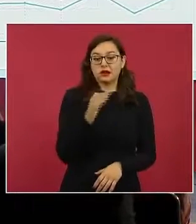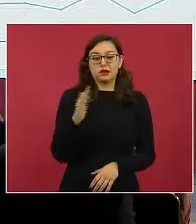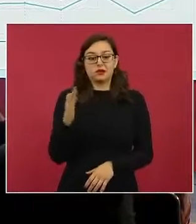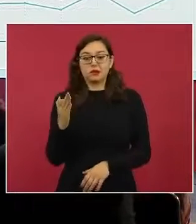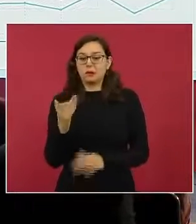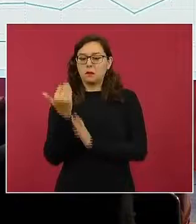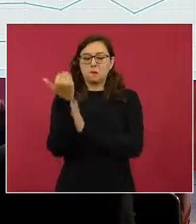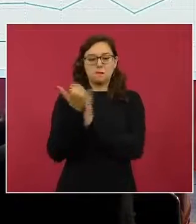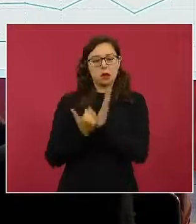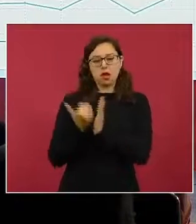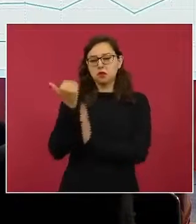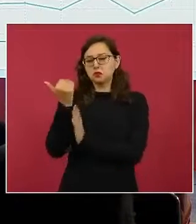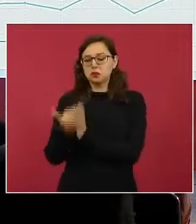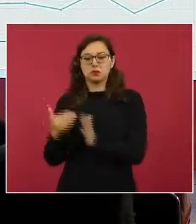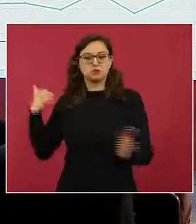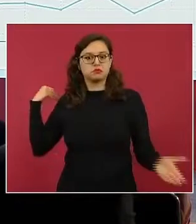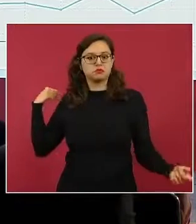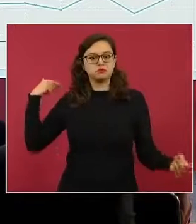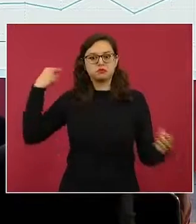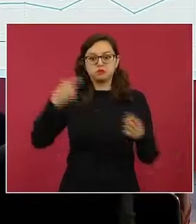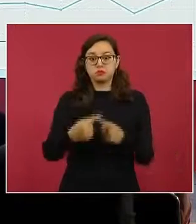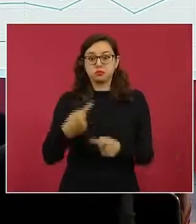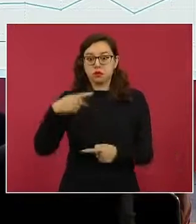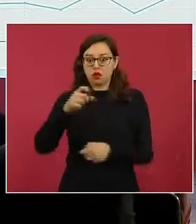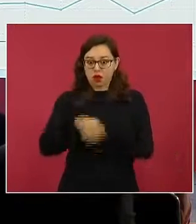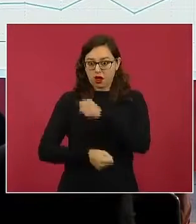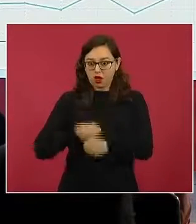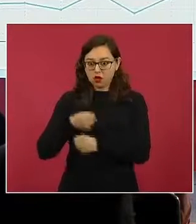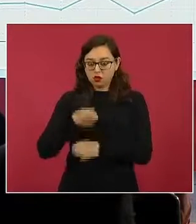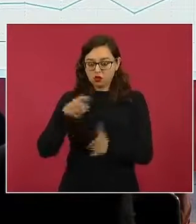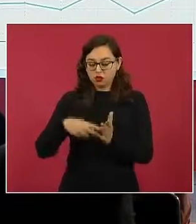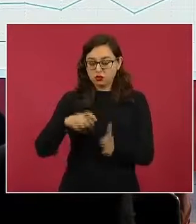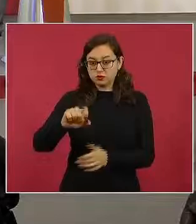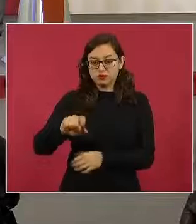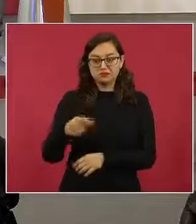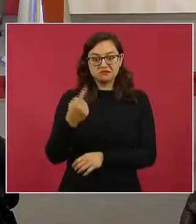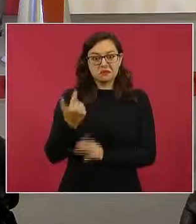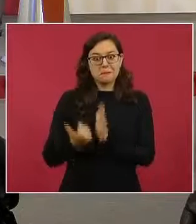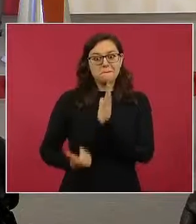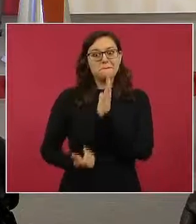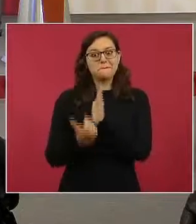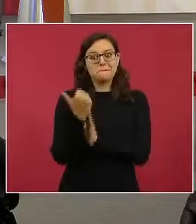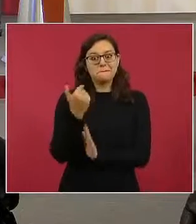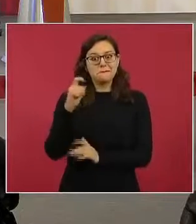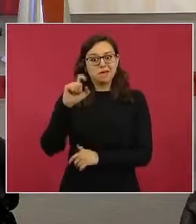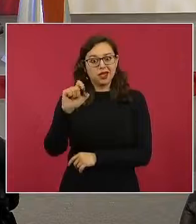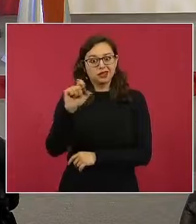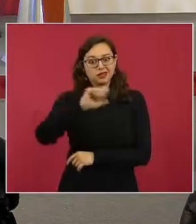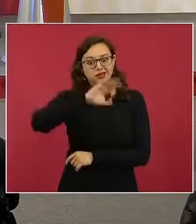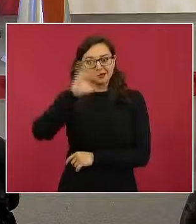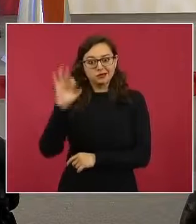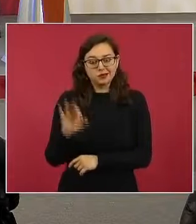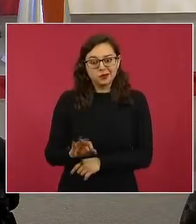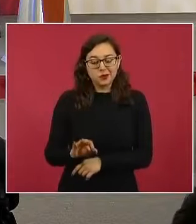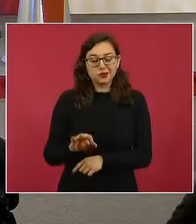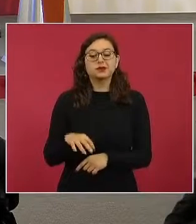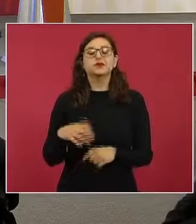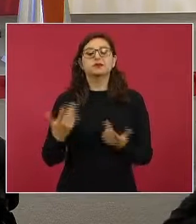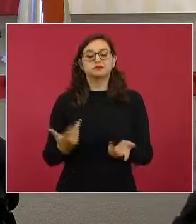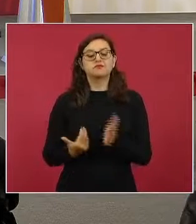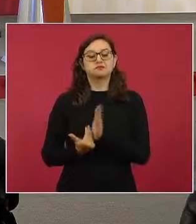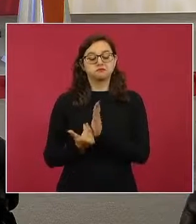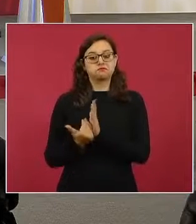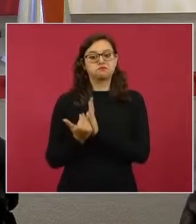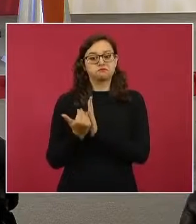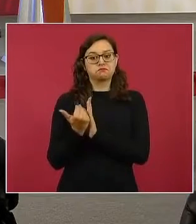Sin embargo, enero y febrero de este año están 20% arriba que el año pasado, así que esto sigue